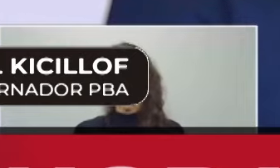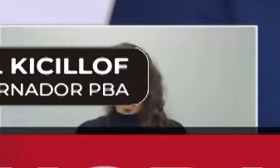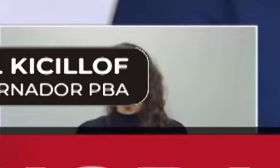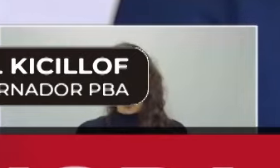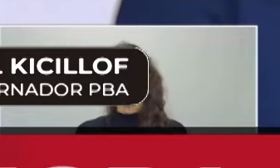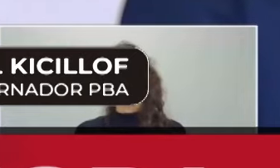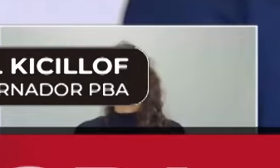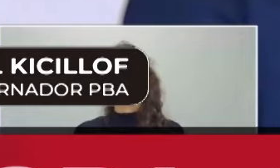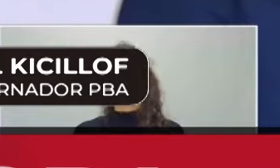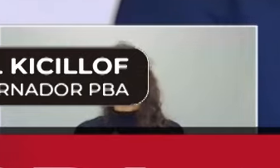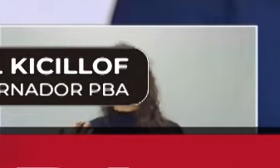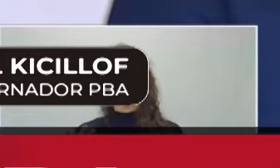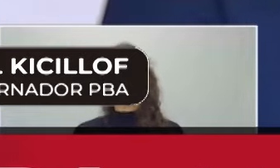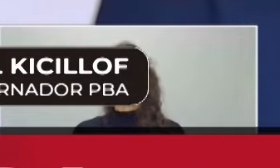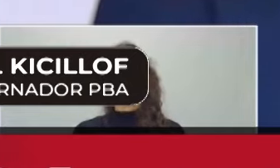Empiezo